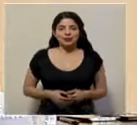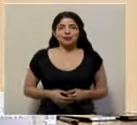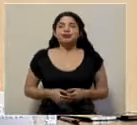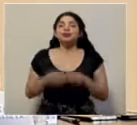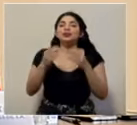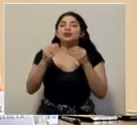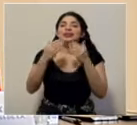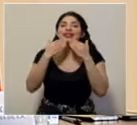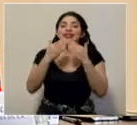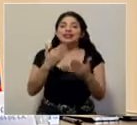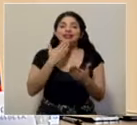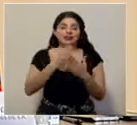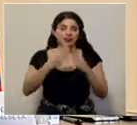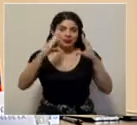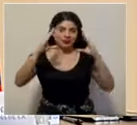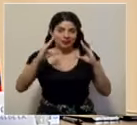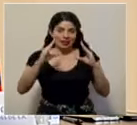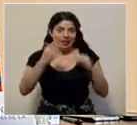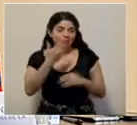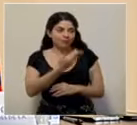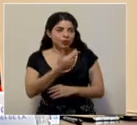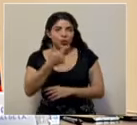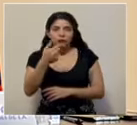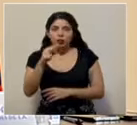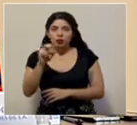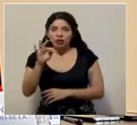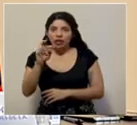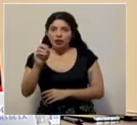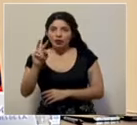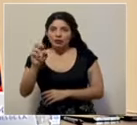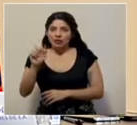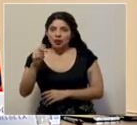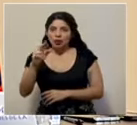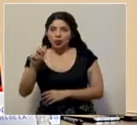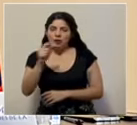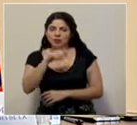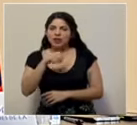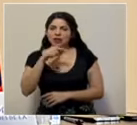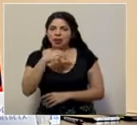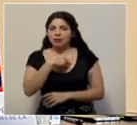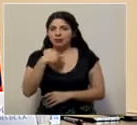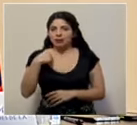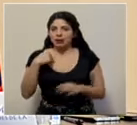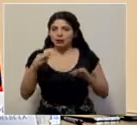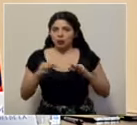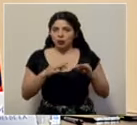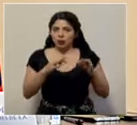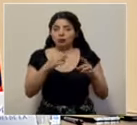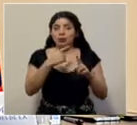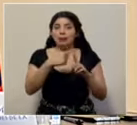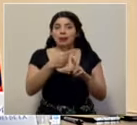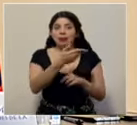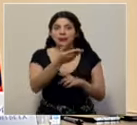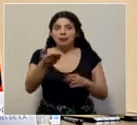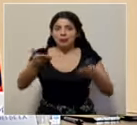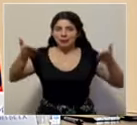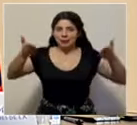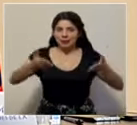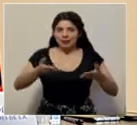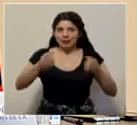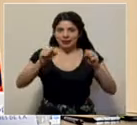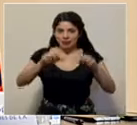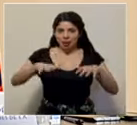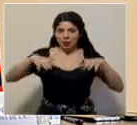Muchas gracias. Muy buenas tardes, don Gustavo Segura, ministro de Turismo. A los señores presentes en el